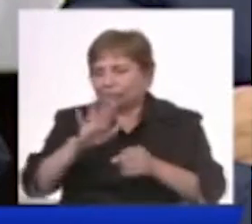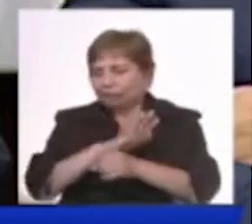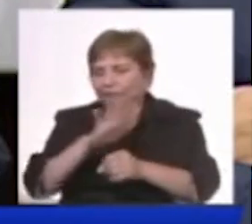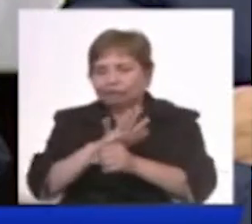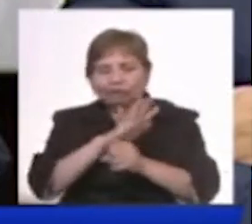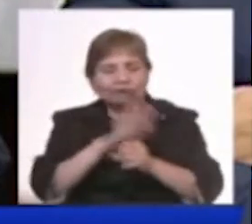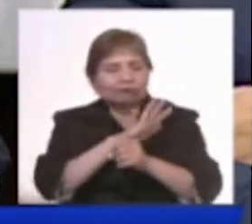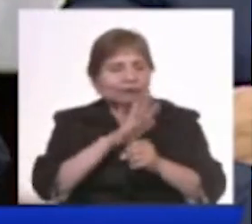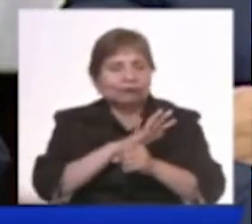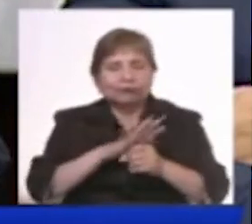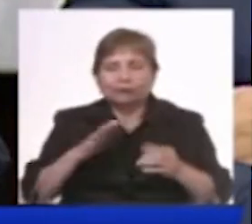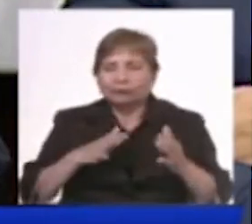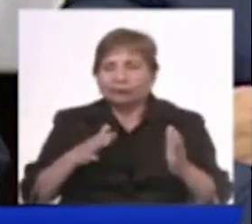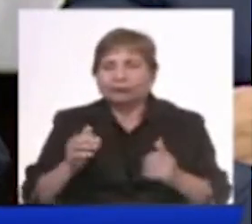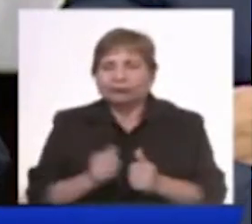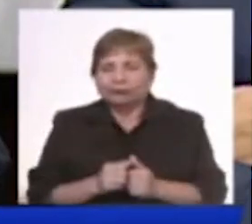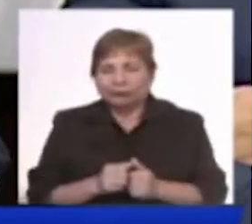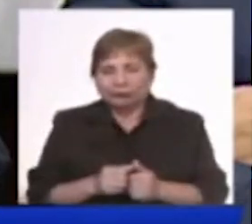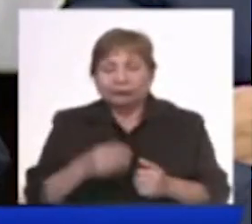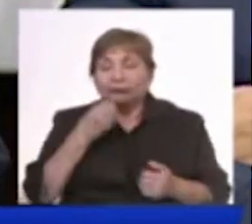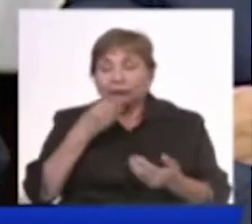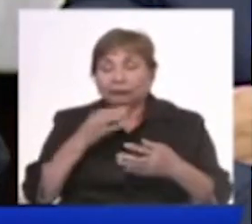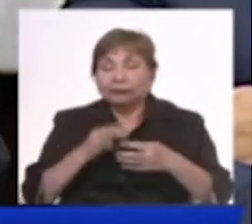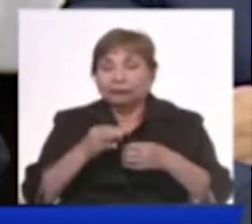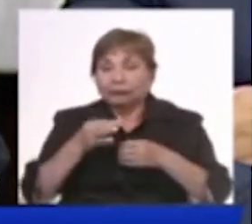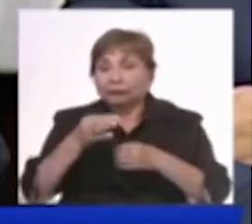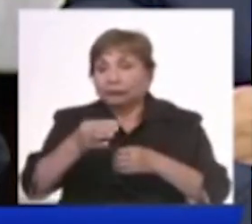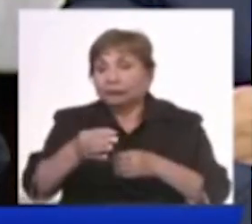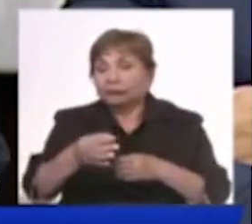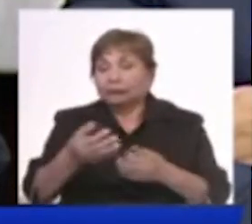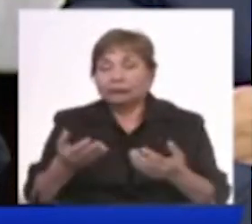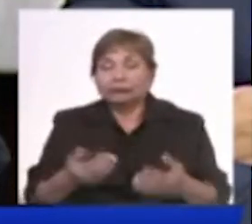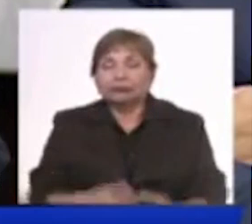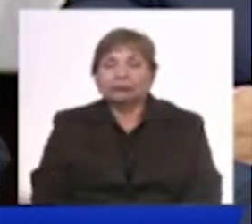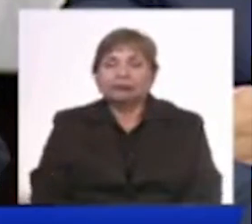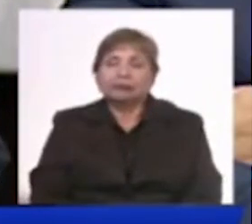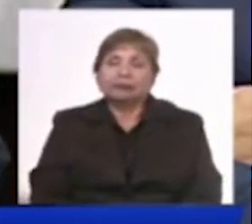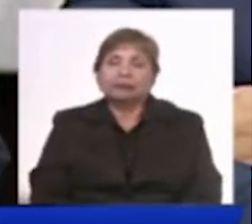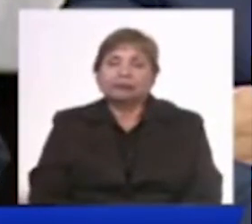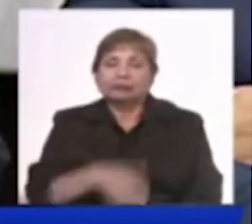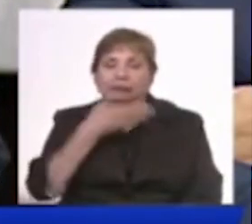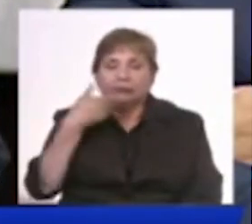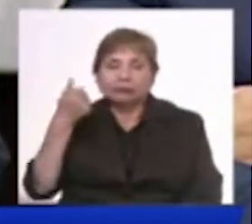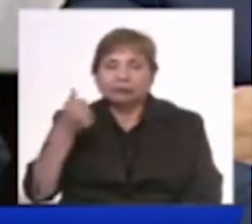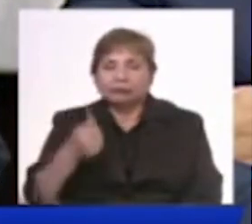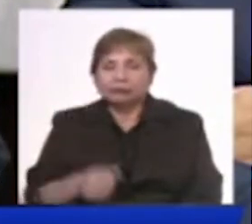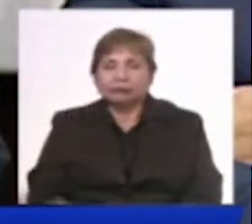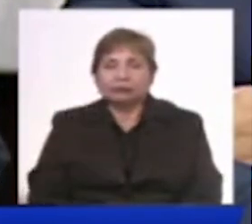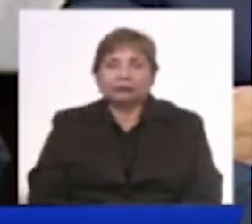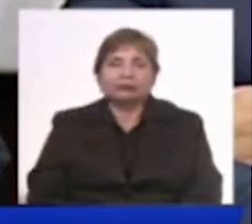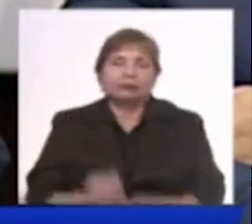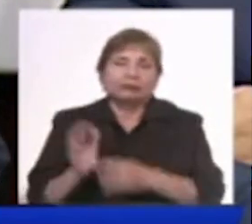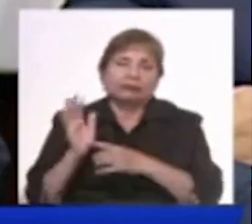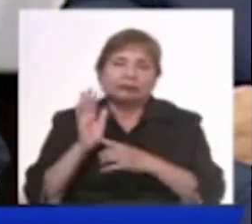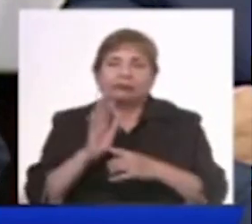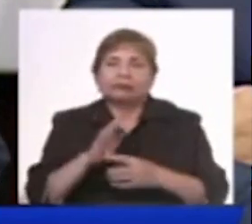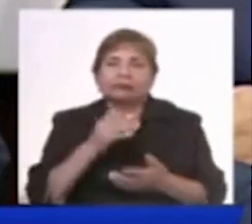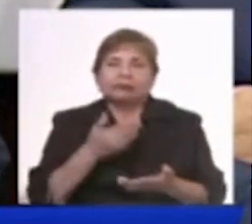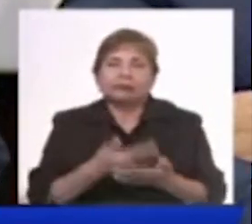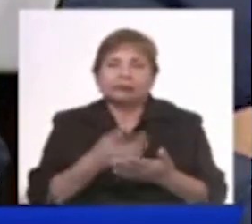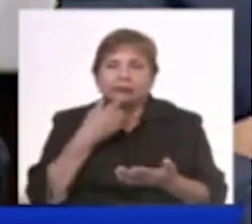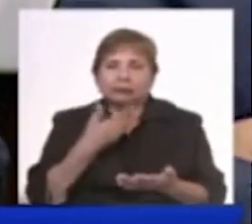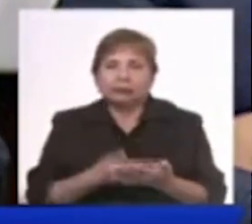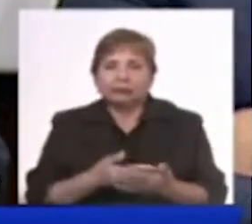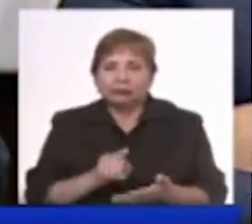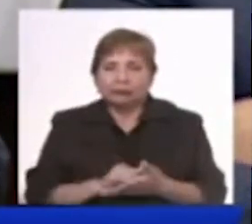esas debilidades en el proceso de mejora continua. Creo que la mejor demostración